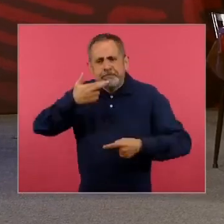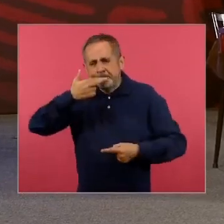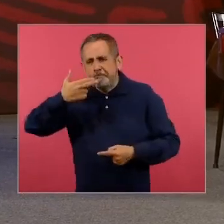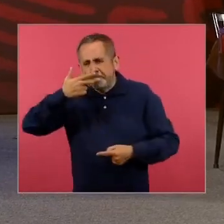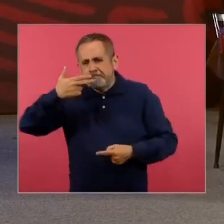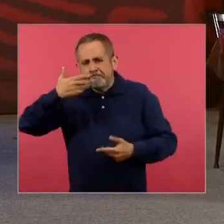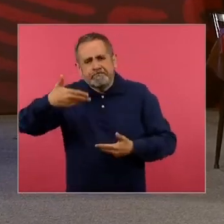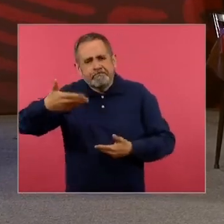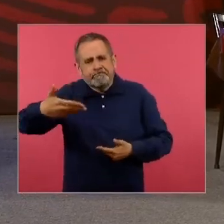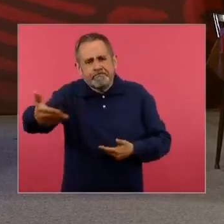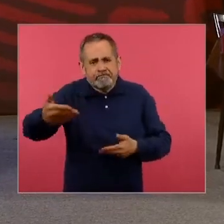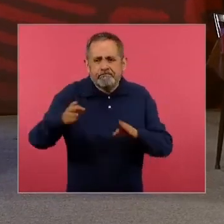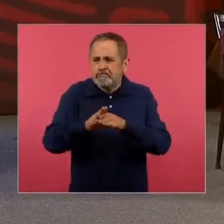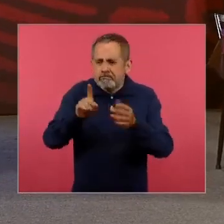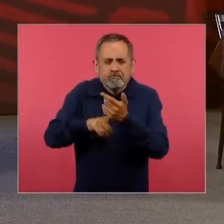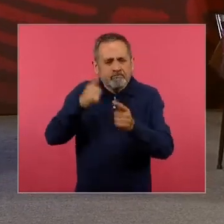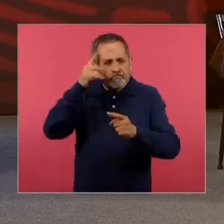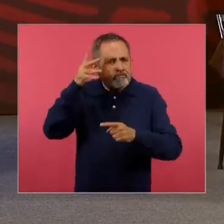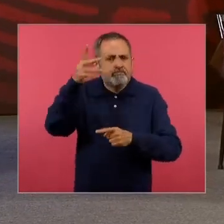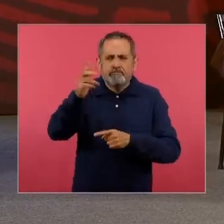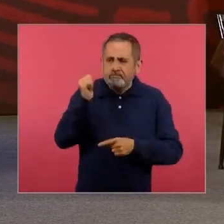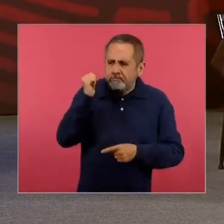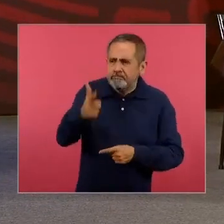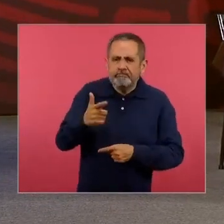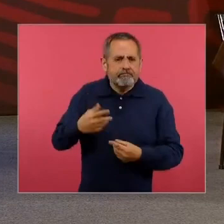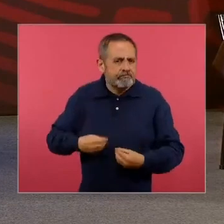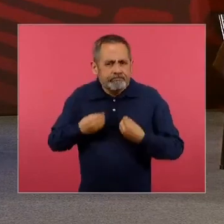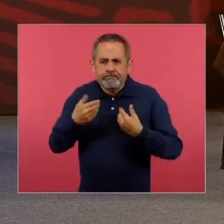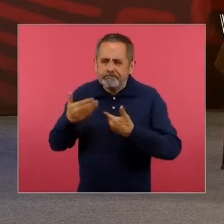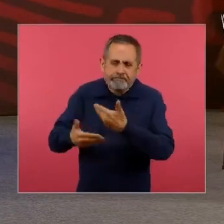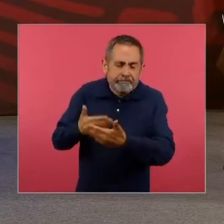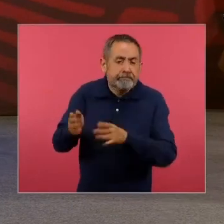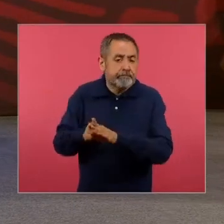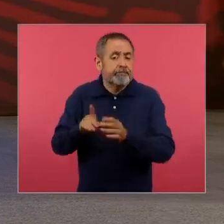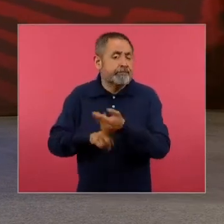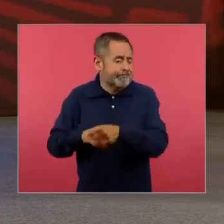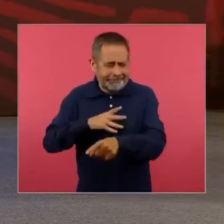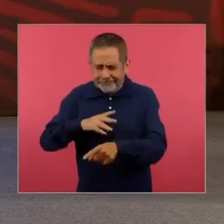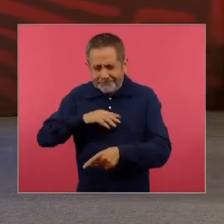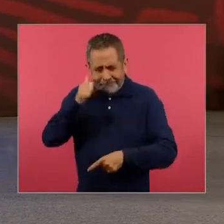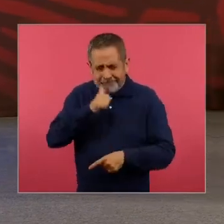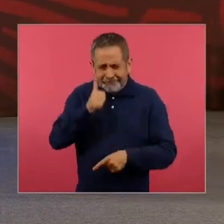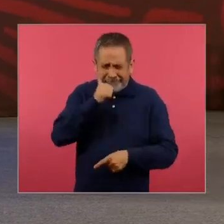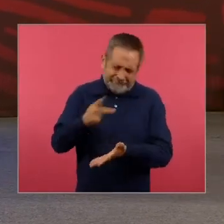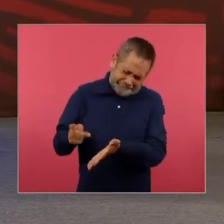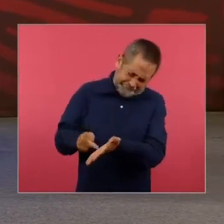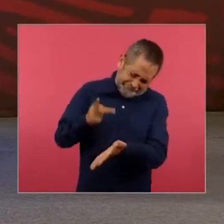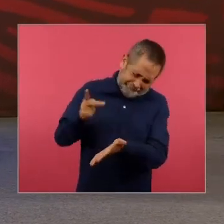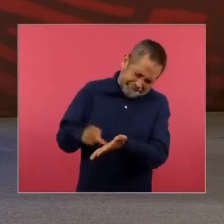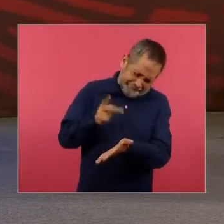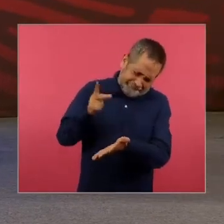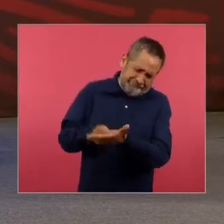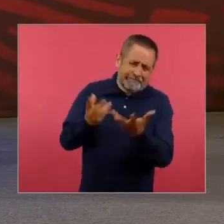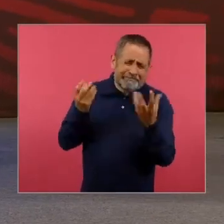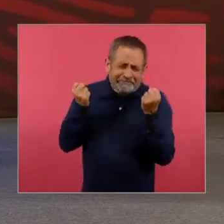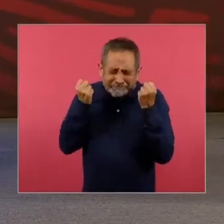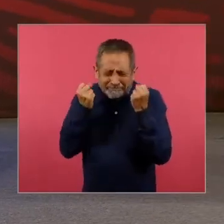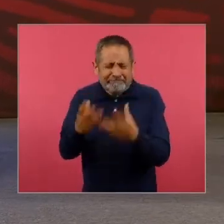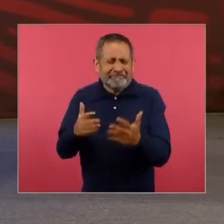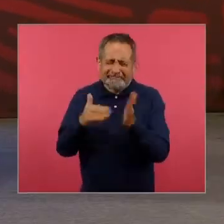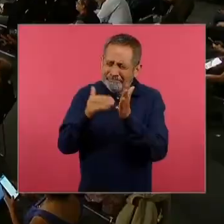mejoramos, cómo resolvemos los asuntos que hay en la vida escolar. Esto lo hacemos miles y miles de